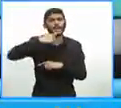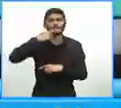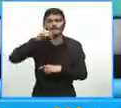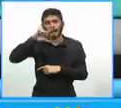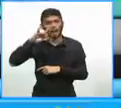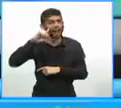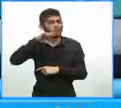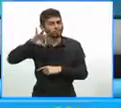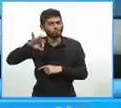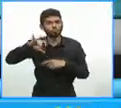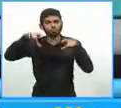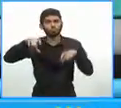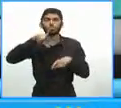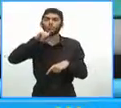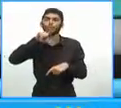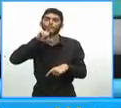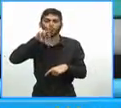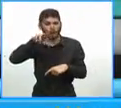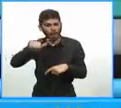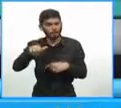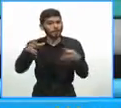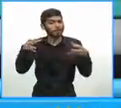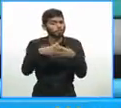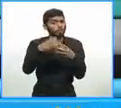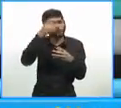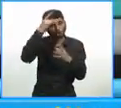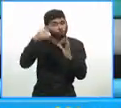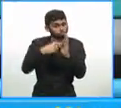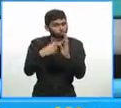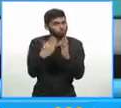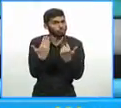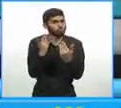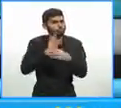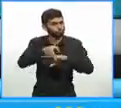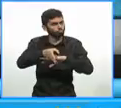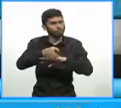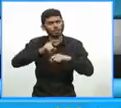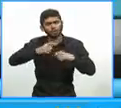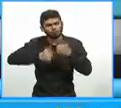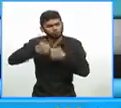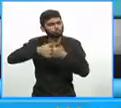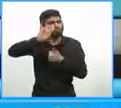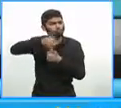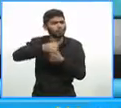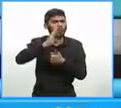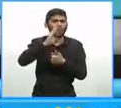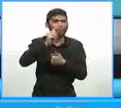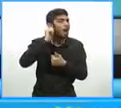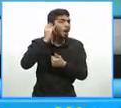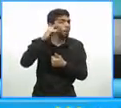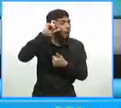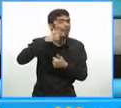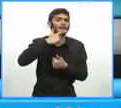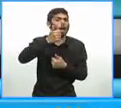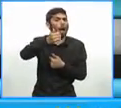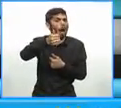de Pato La Totora, con equipos de hasta 12 tantos de ventaja. El certamen coronó a los Baguales A, quienes en la final